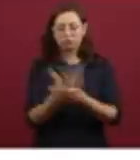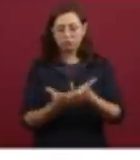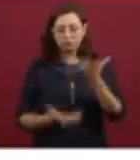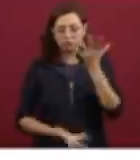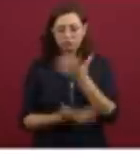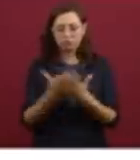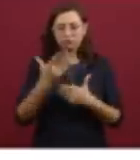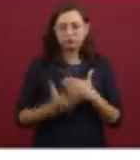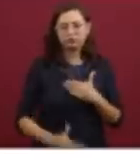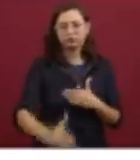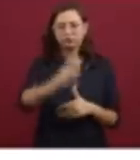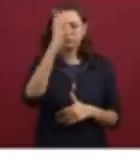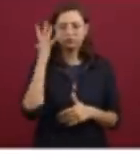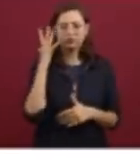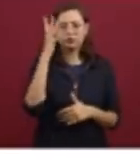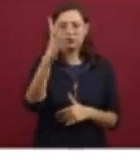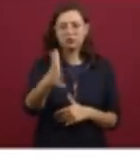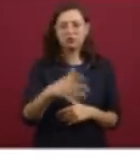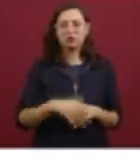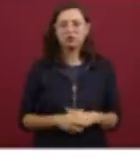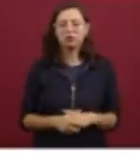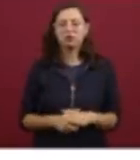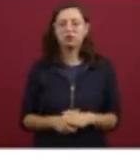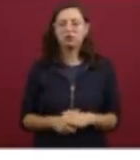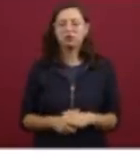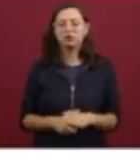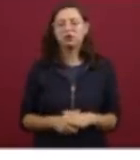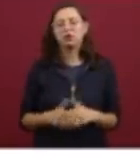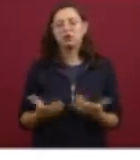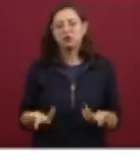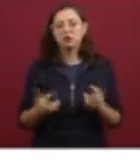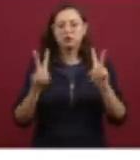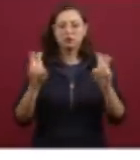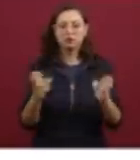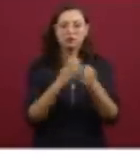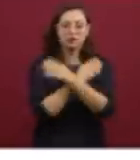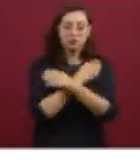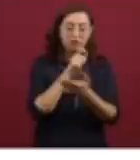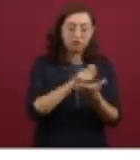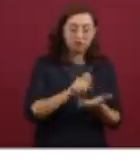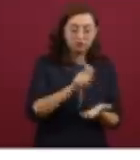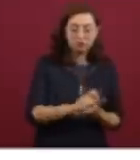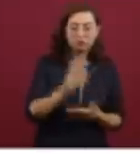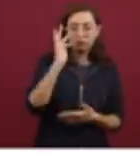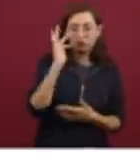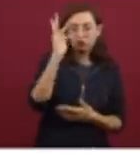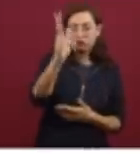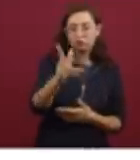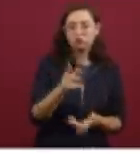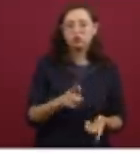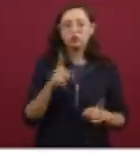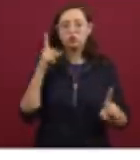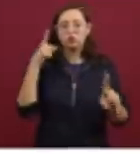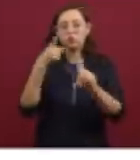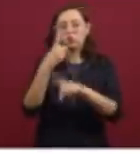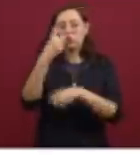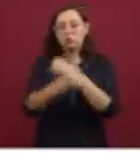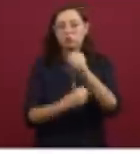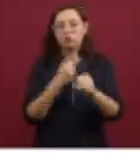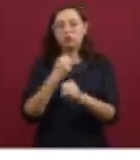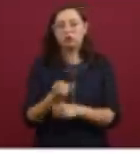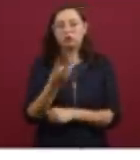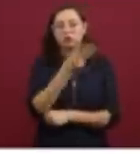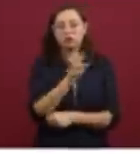modalidad educativa de Jóvenes Construyendo el Futuro, tenemos una meta anual de 300.000